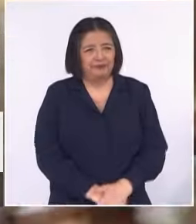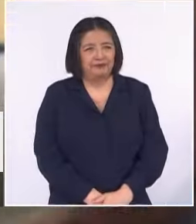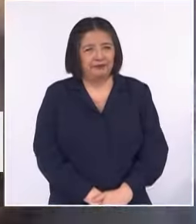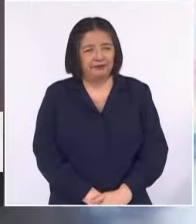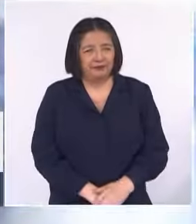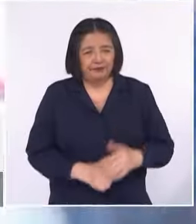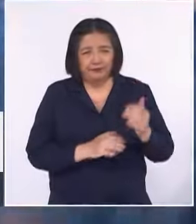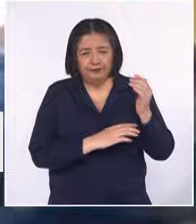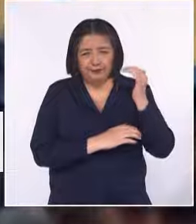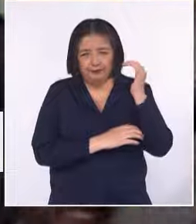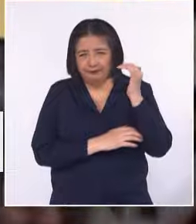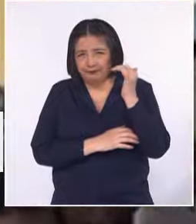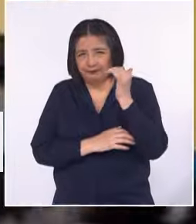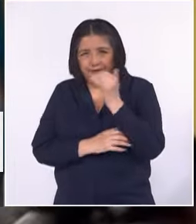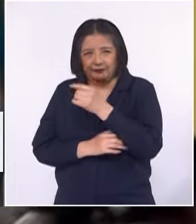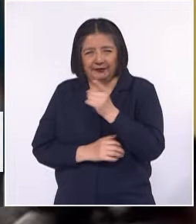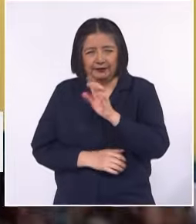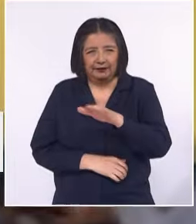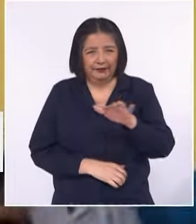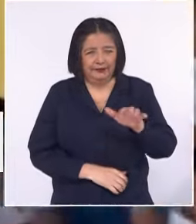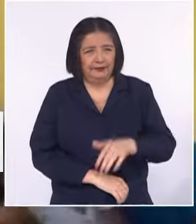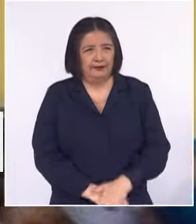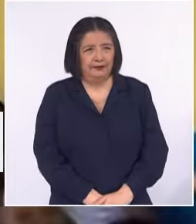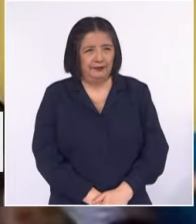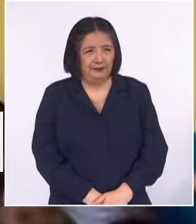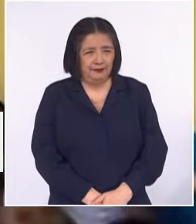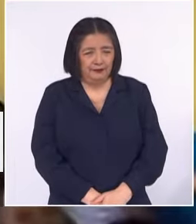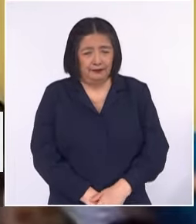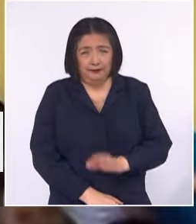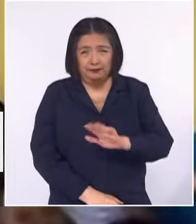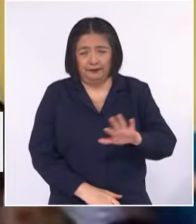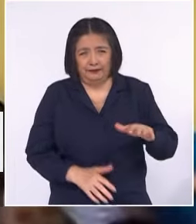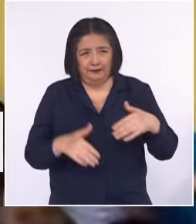Si podemos mostrar más que nada a los niños que están contentos.